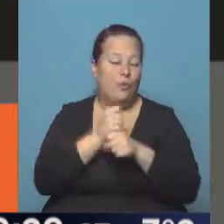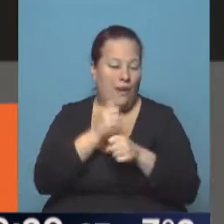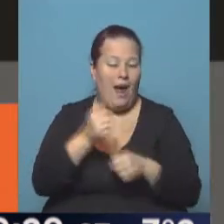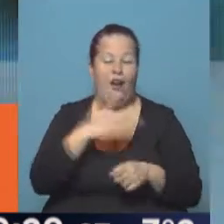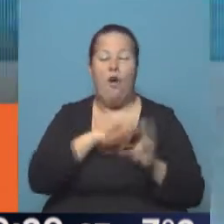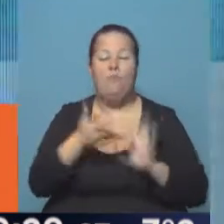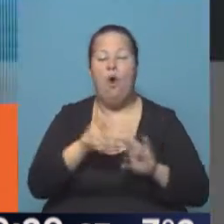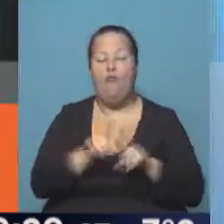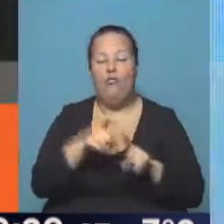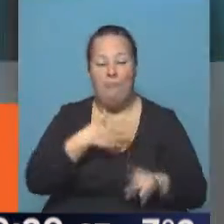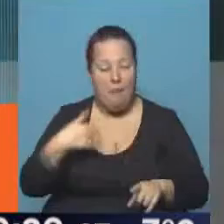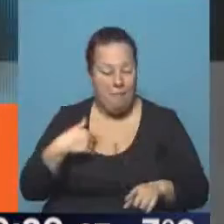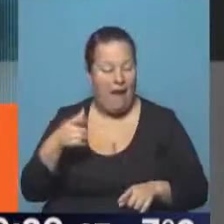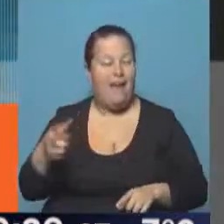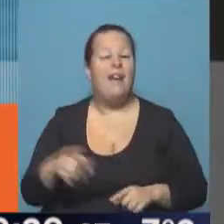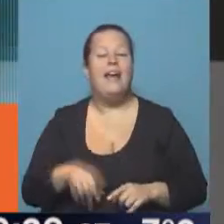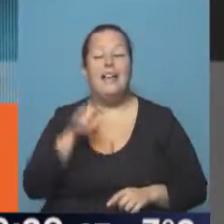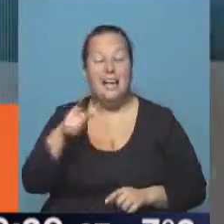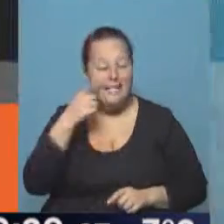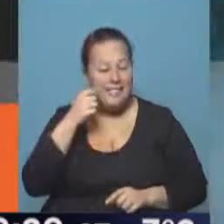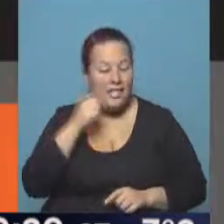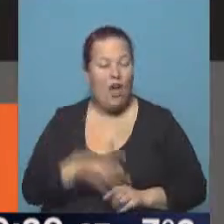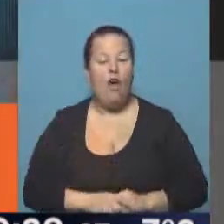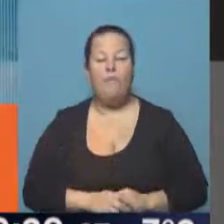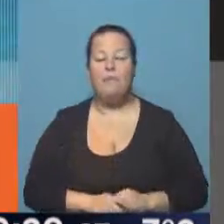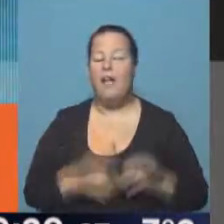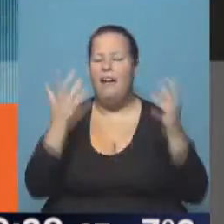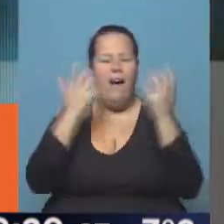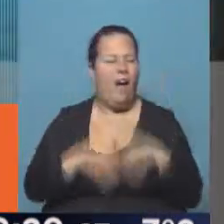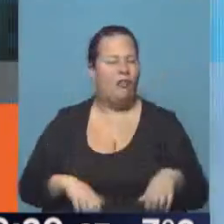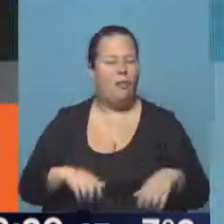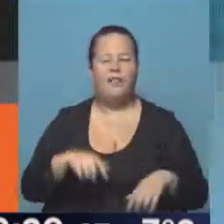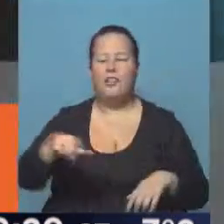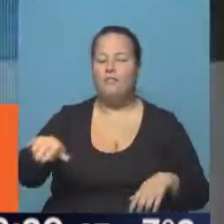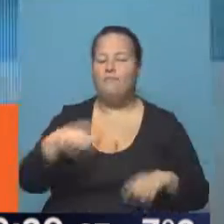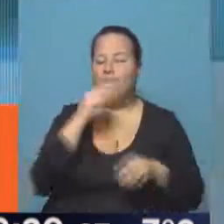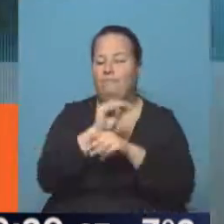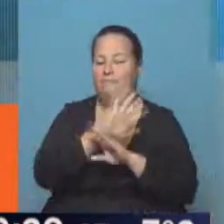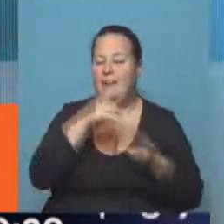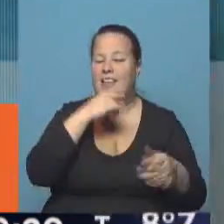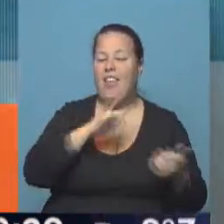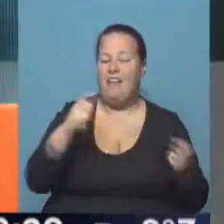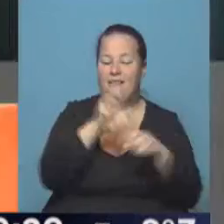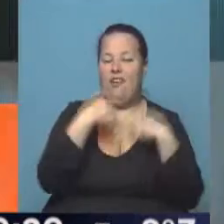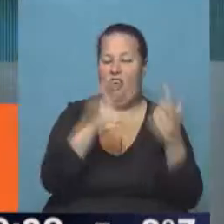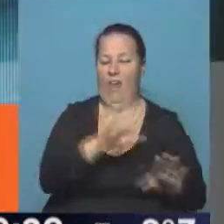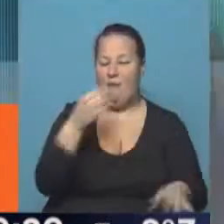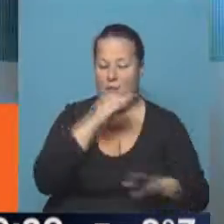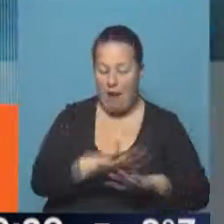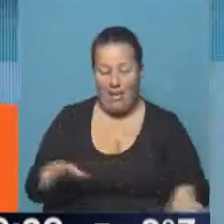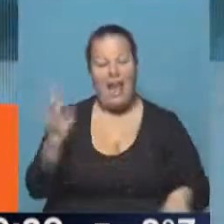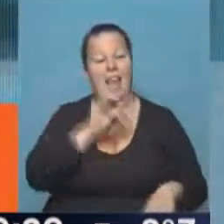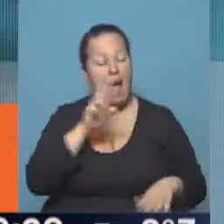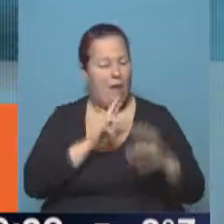el de proveedor, ese hombre es el que deja automáticamente de pasar alimentos cuando le hacen una denuncia. Exacto. Y la